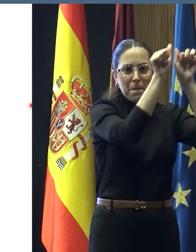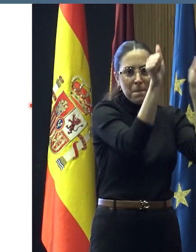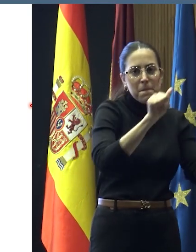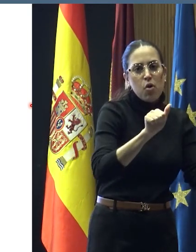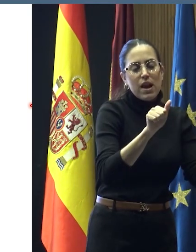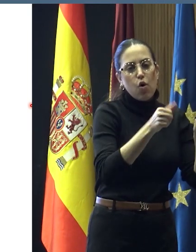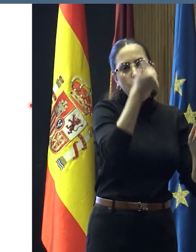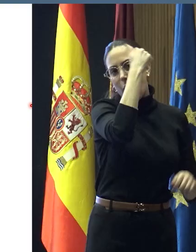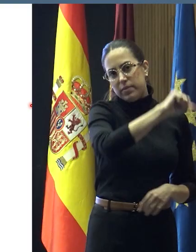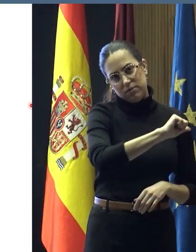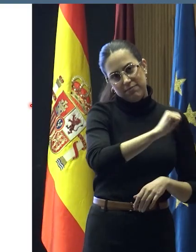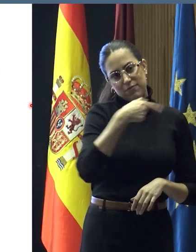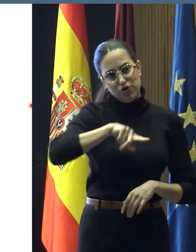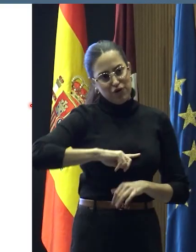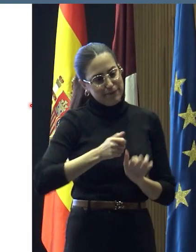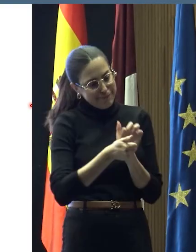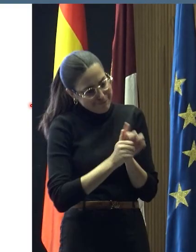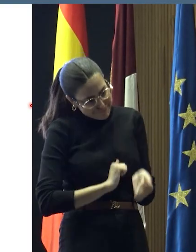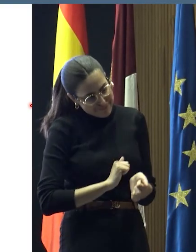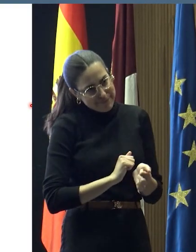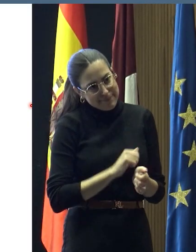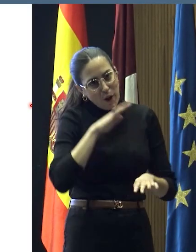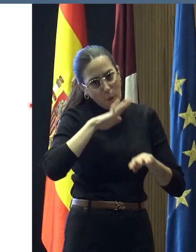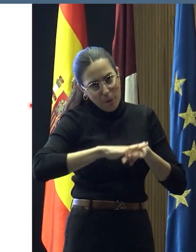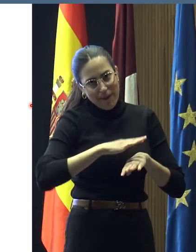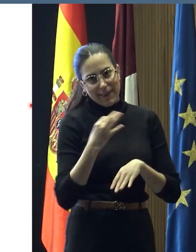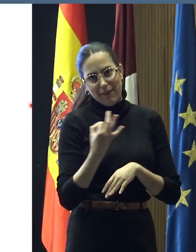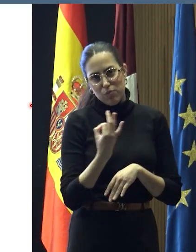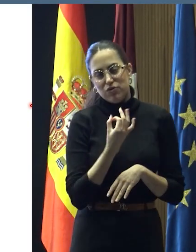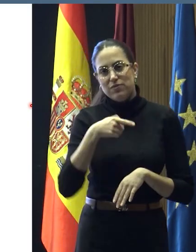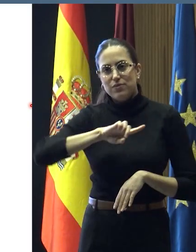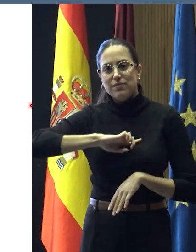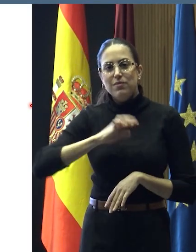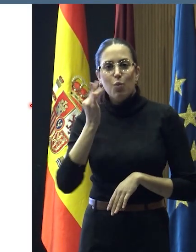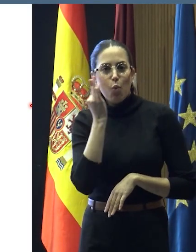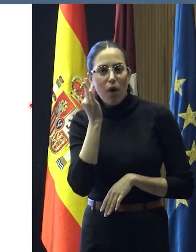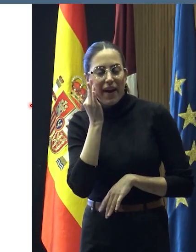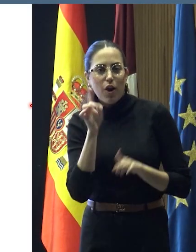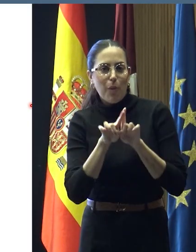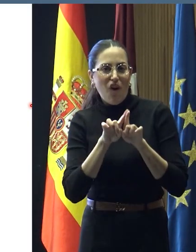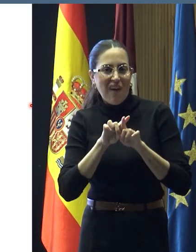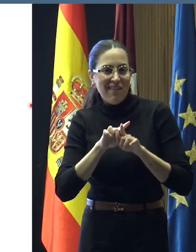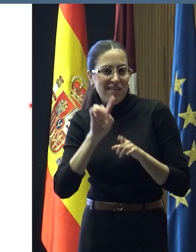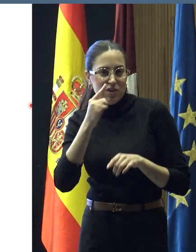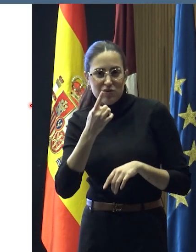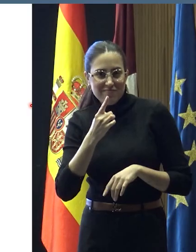masculina y lo que ha ocurrido en la mujer ha sido algo anecdótico.